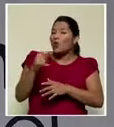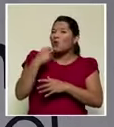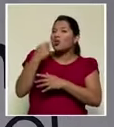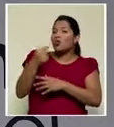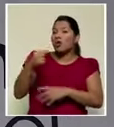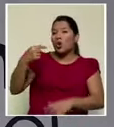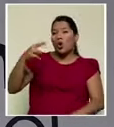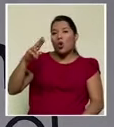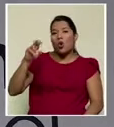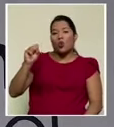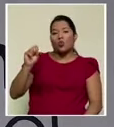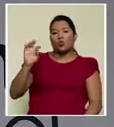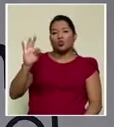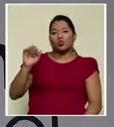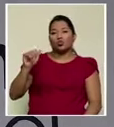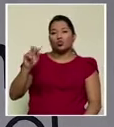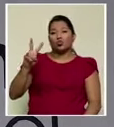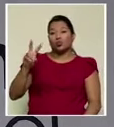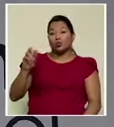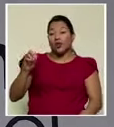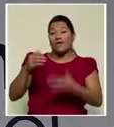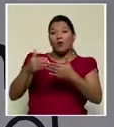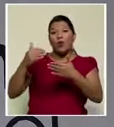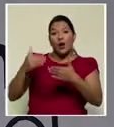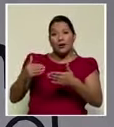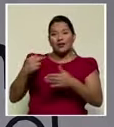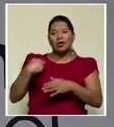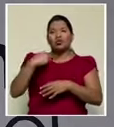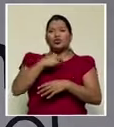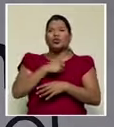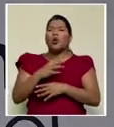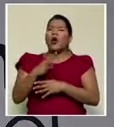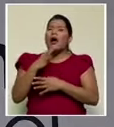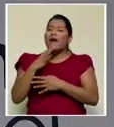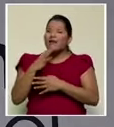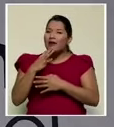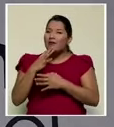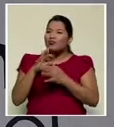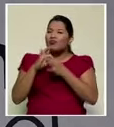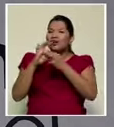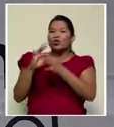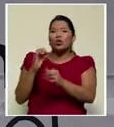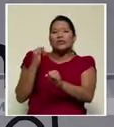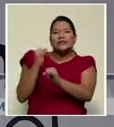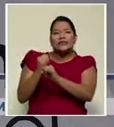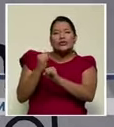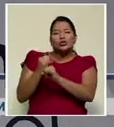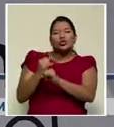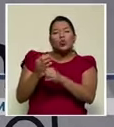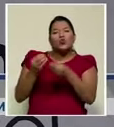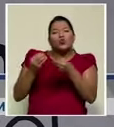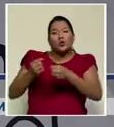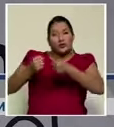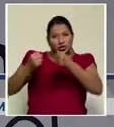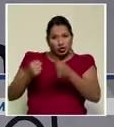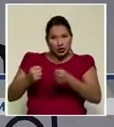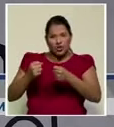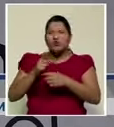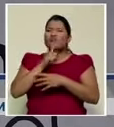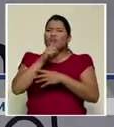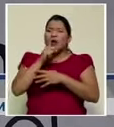antes. Estamos hablando de una institucionalidad electoral muy sólida. Es cierto que perder